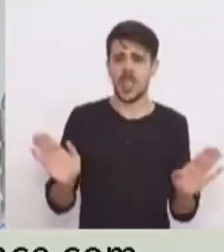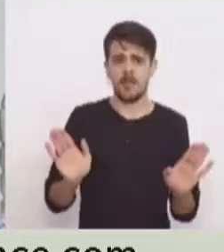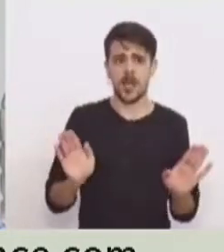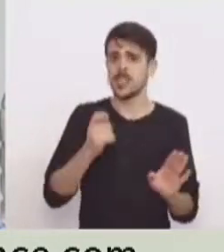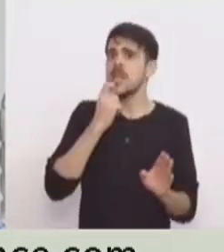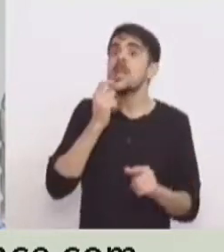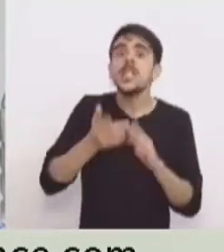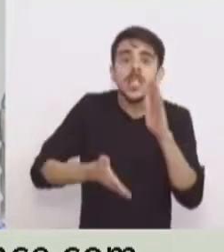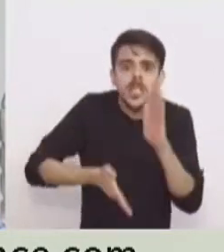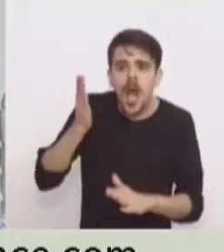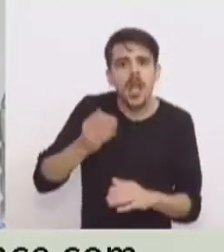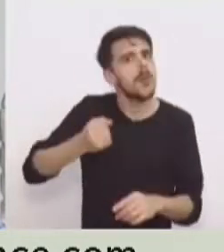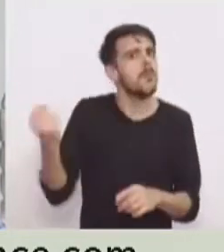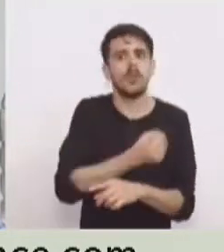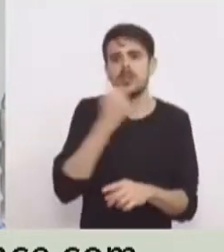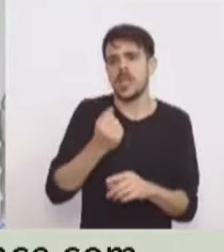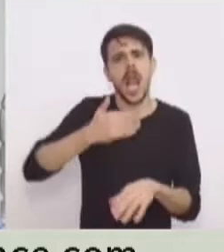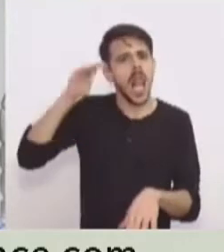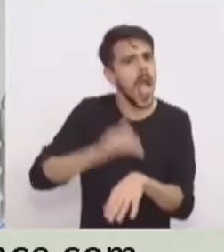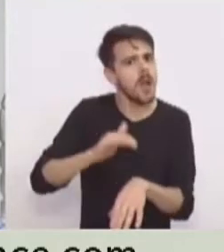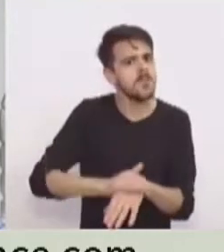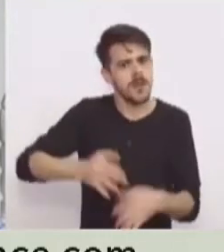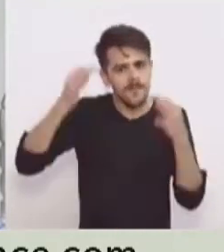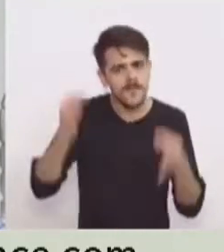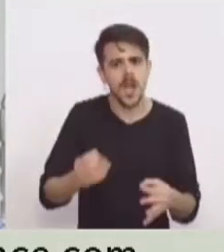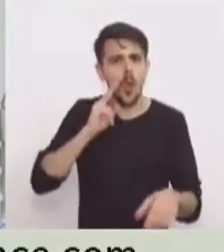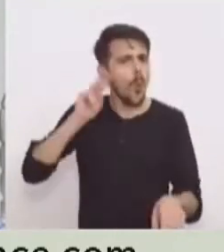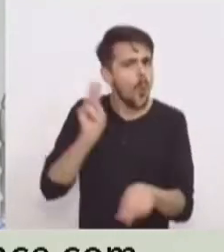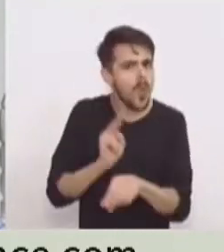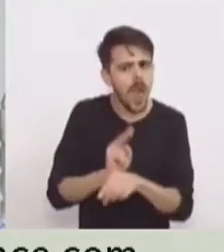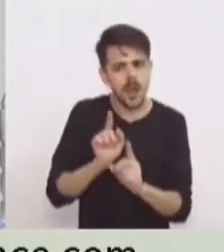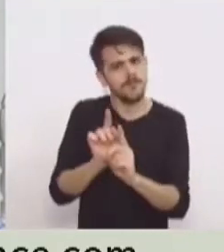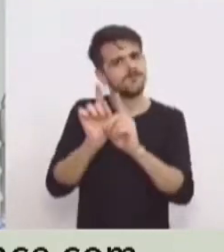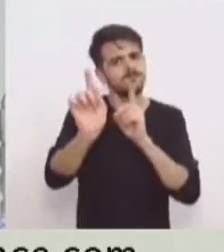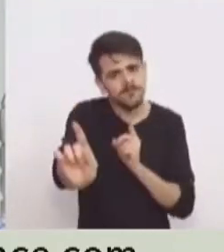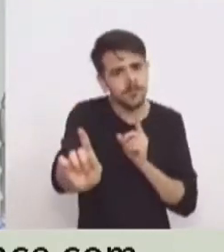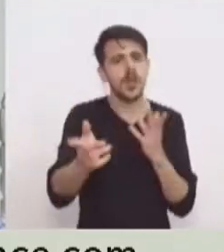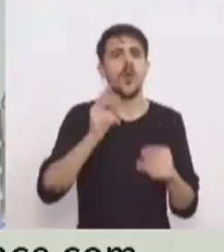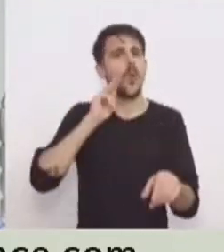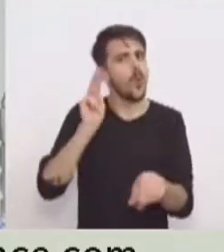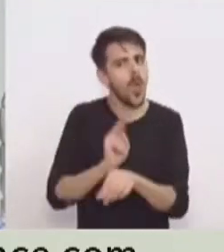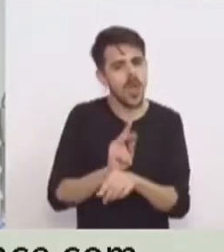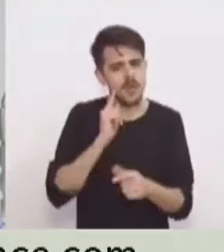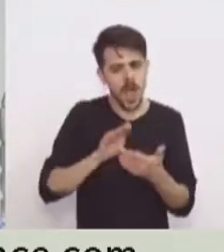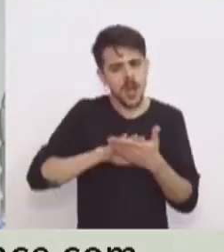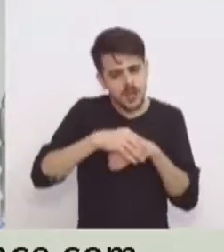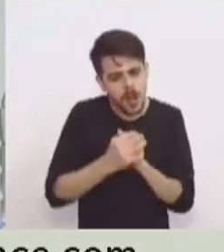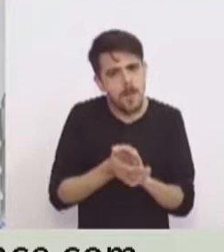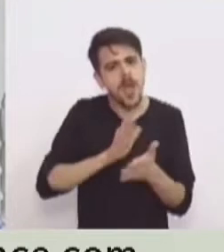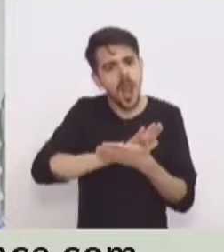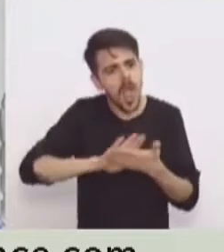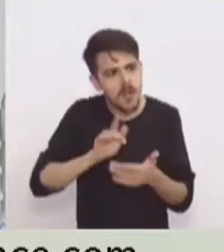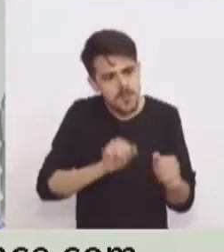manera responsable, cuidando el distanciamiento, cuidando la higiene personal, usando el alcohol en